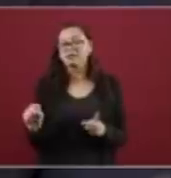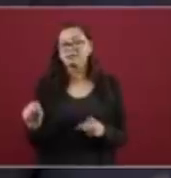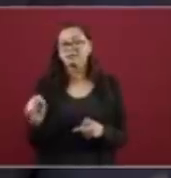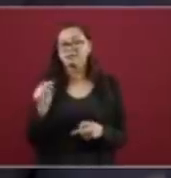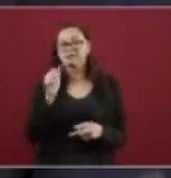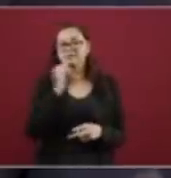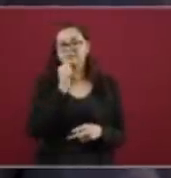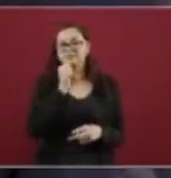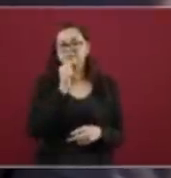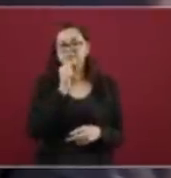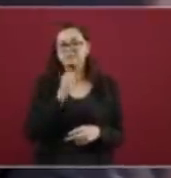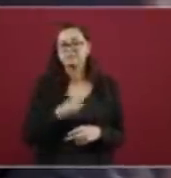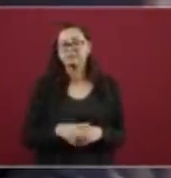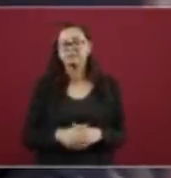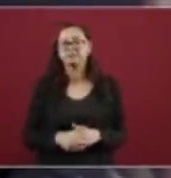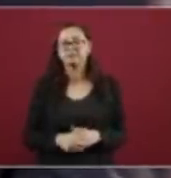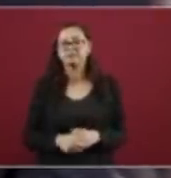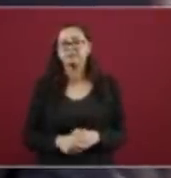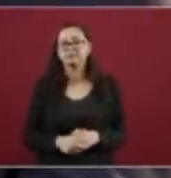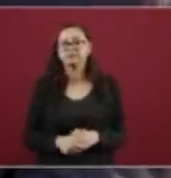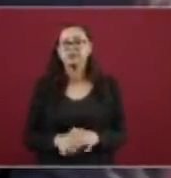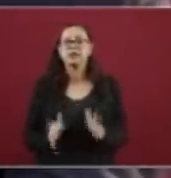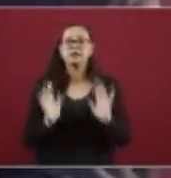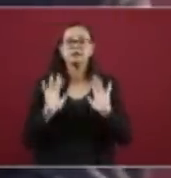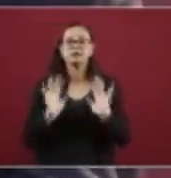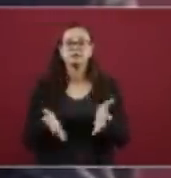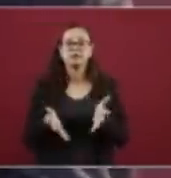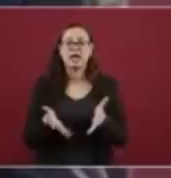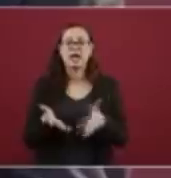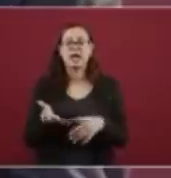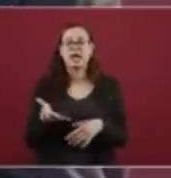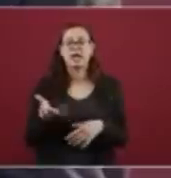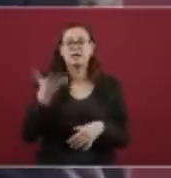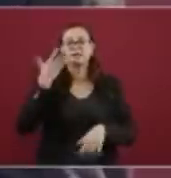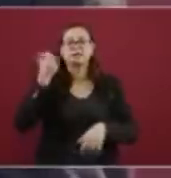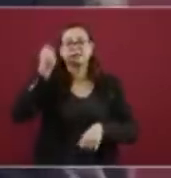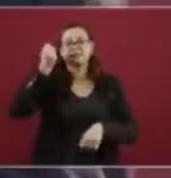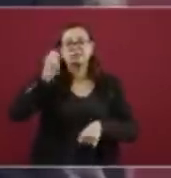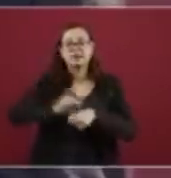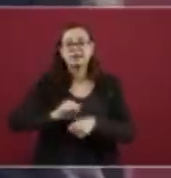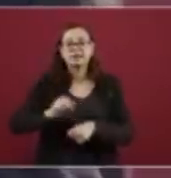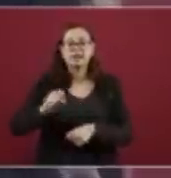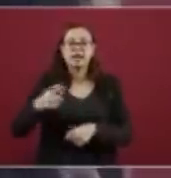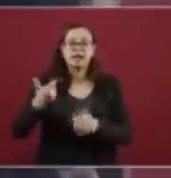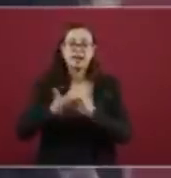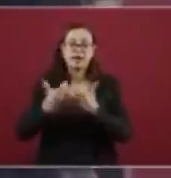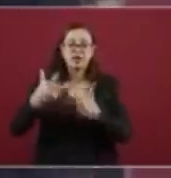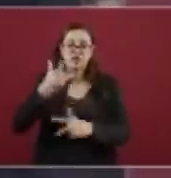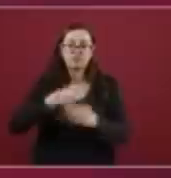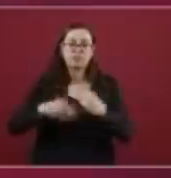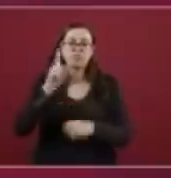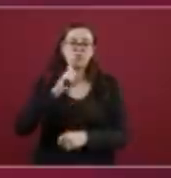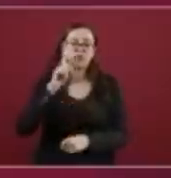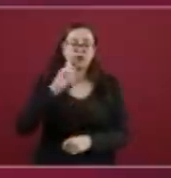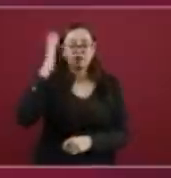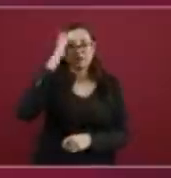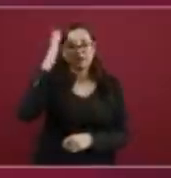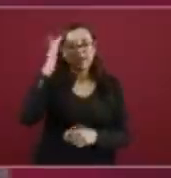Entonces, ya tiene instrucciones la secretaria de Economía, Graciela Márquez, para